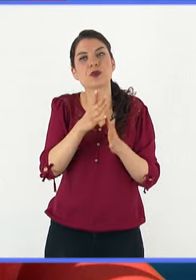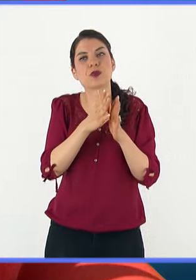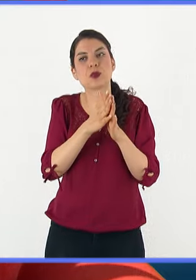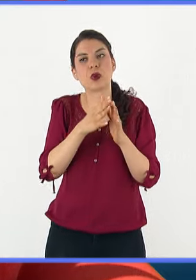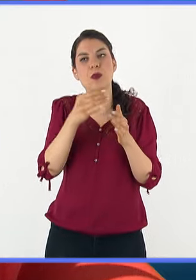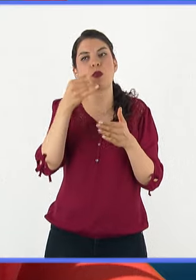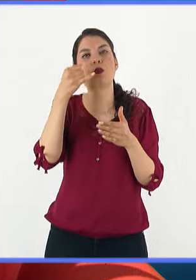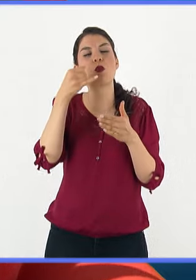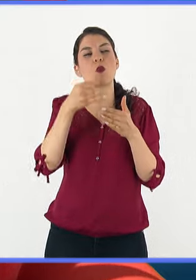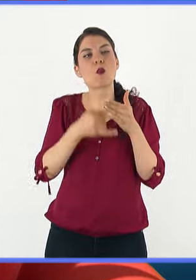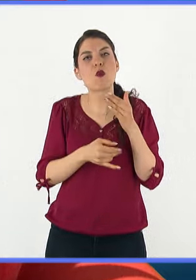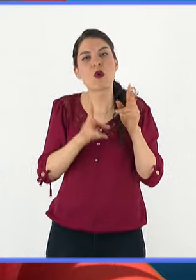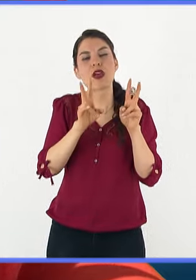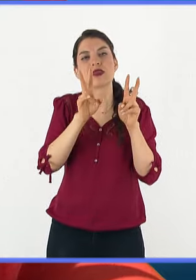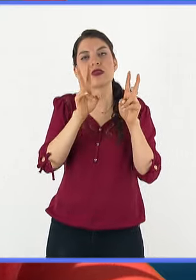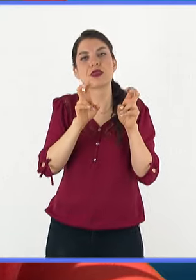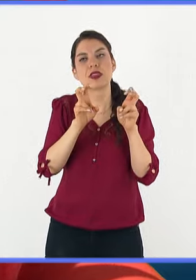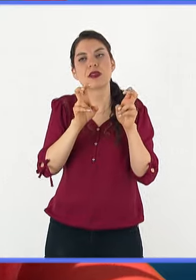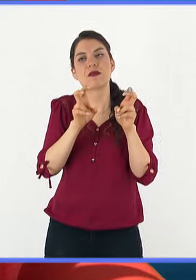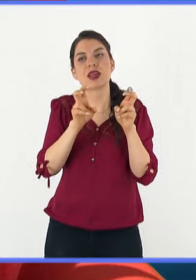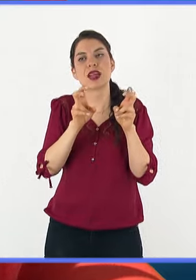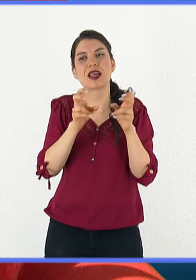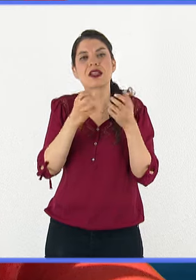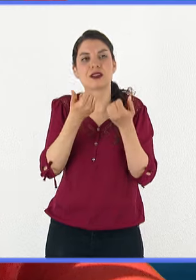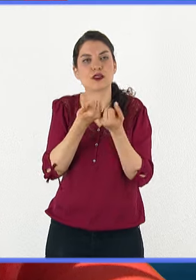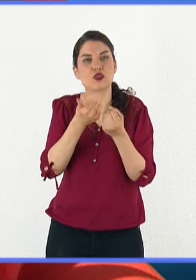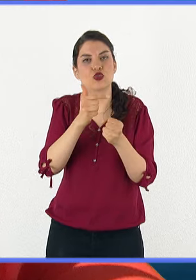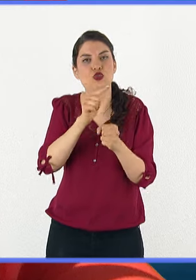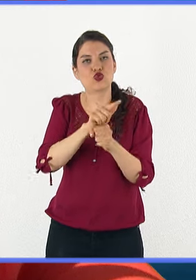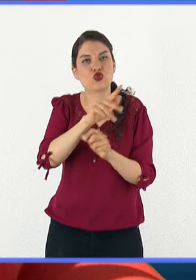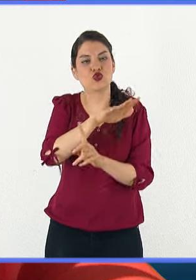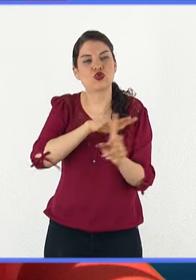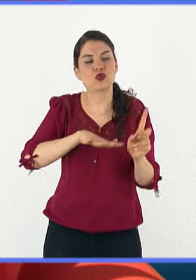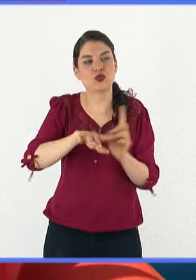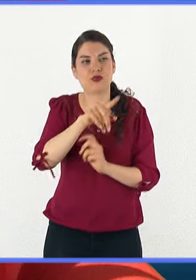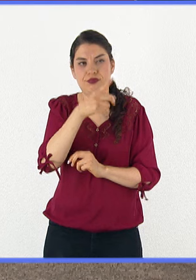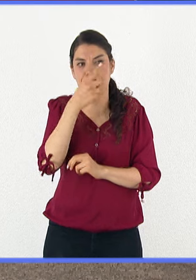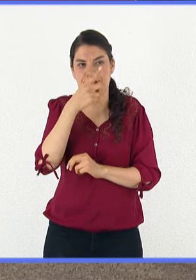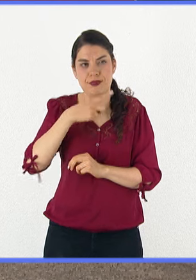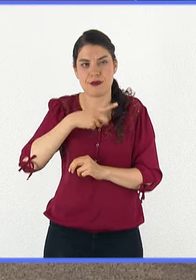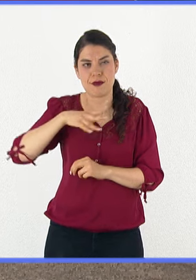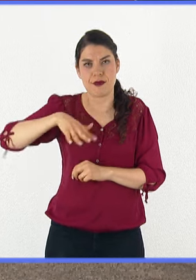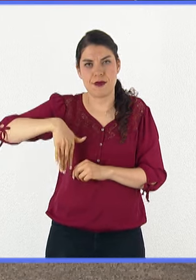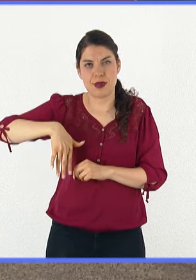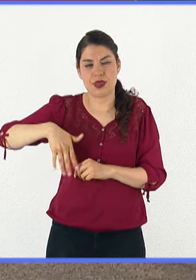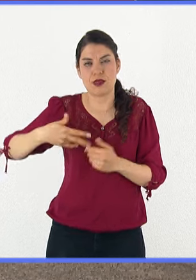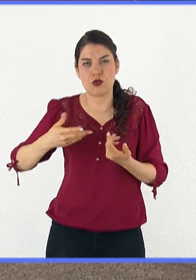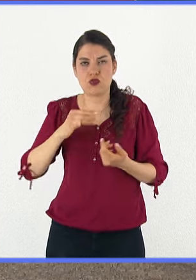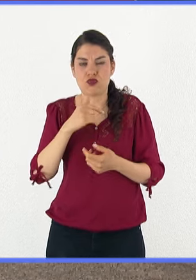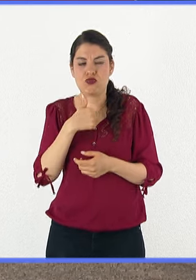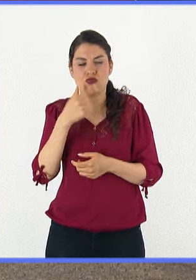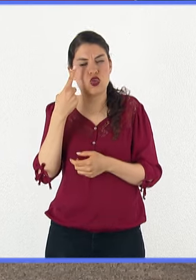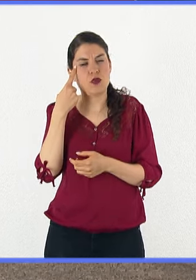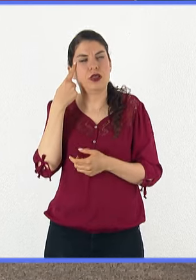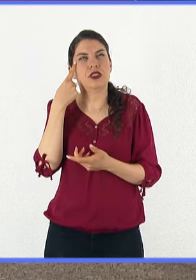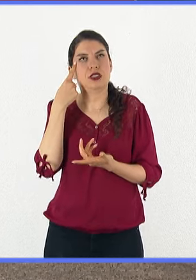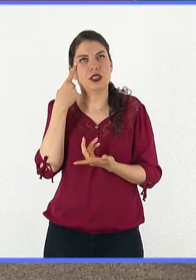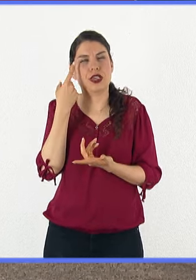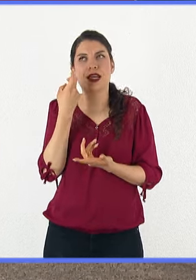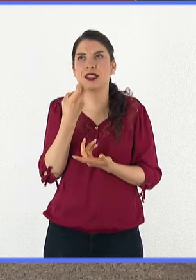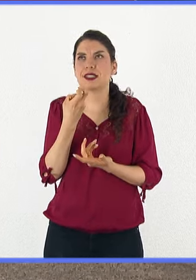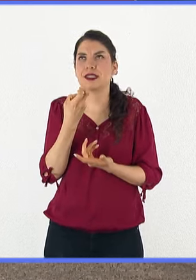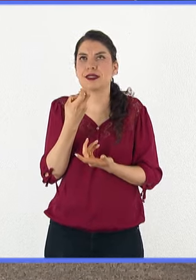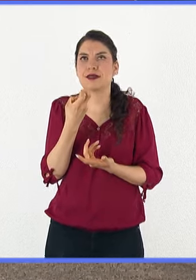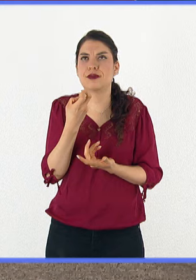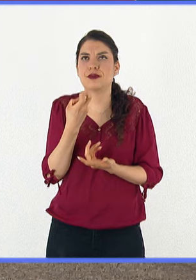a profundizar en el papel que juega la sociedades usted mencionó un punto importante hace unos minutos y yo tenía en la cabeza justo esta